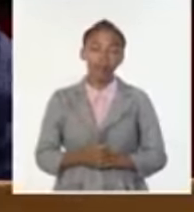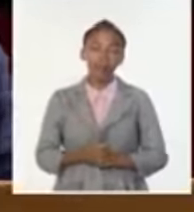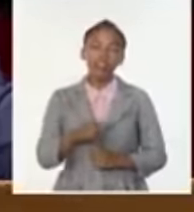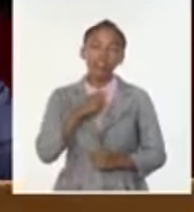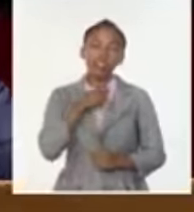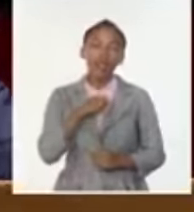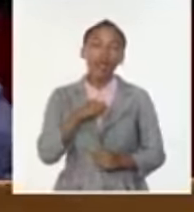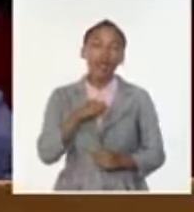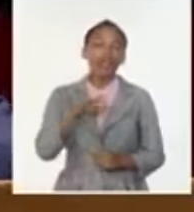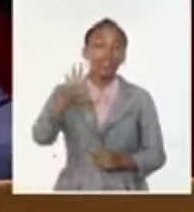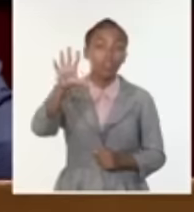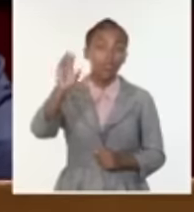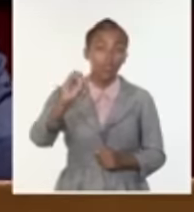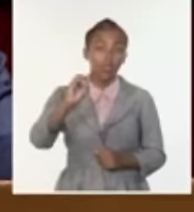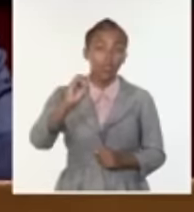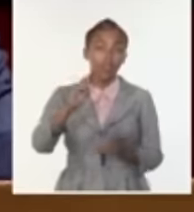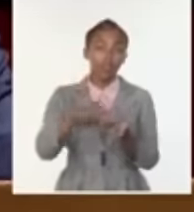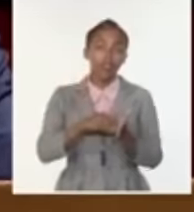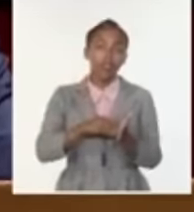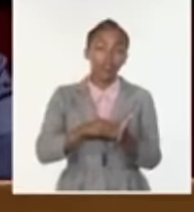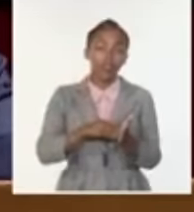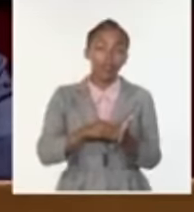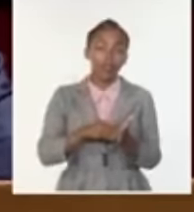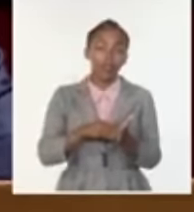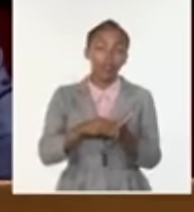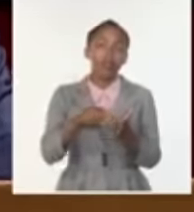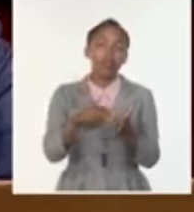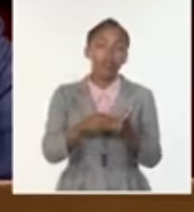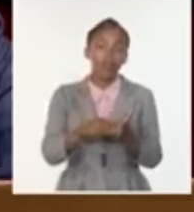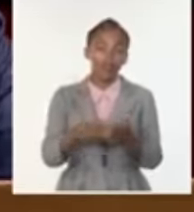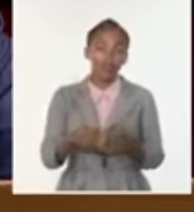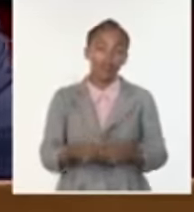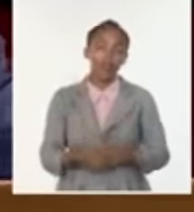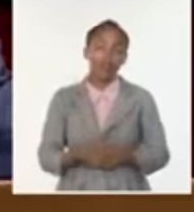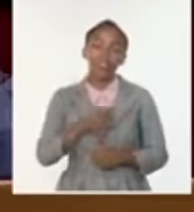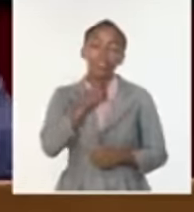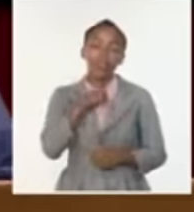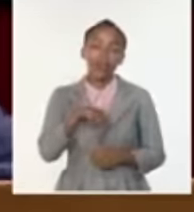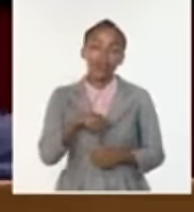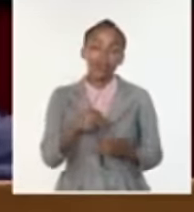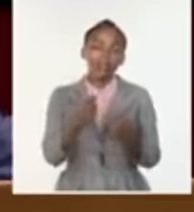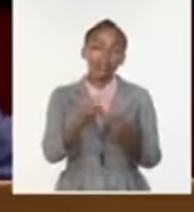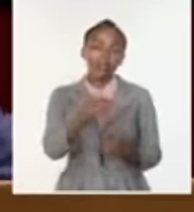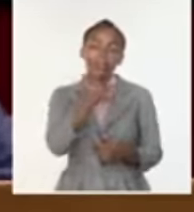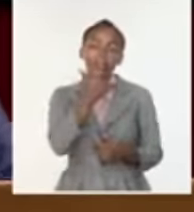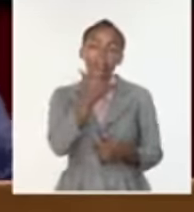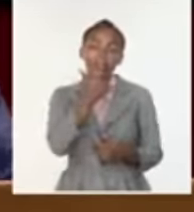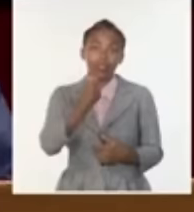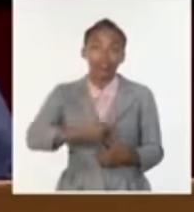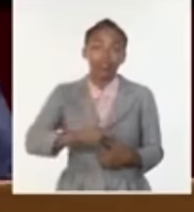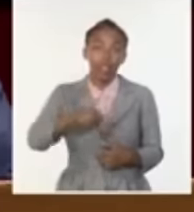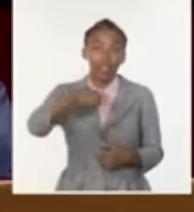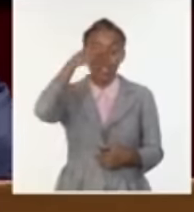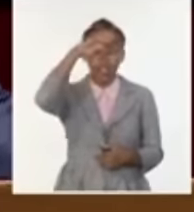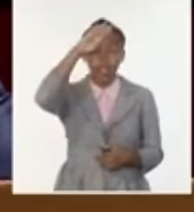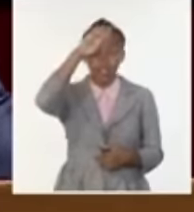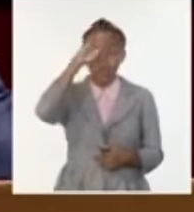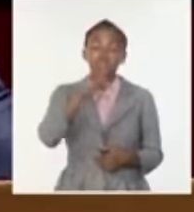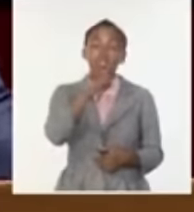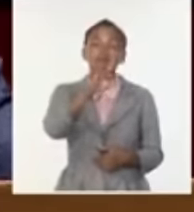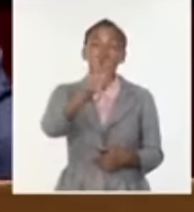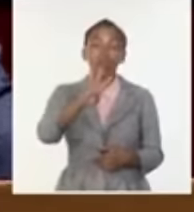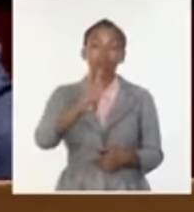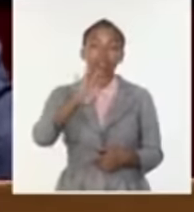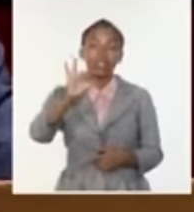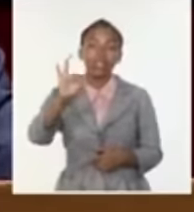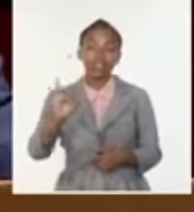50 mil millones. Fíjese, si el déficit fiscal del país es 147 mil millones, y solo